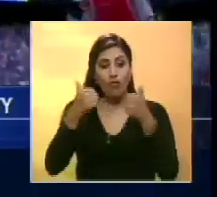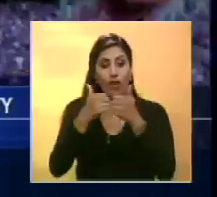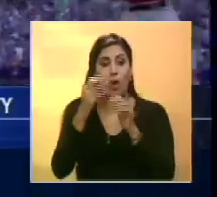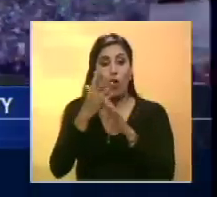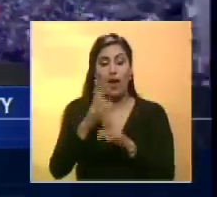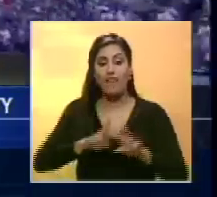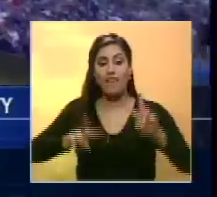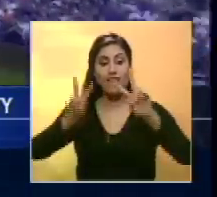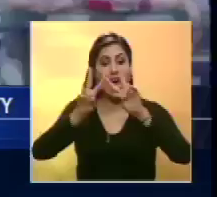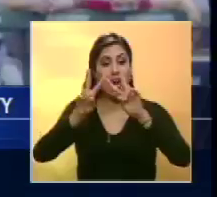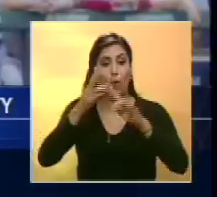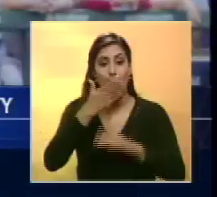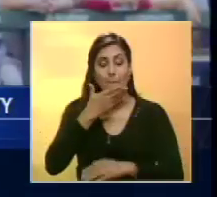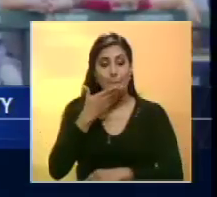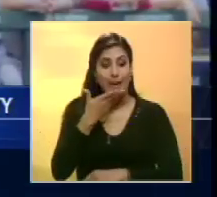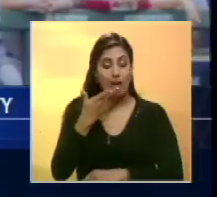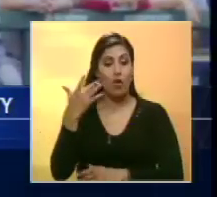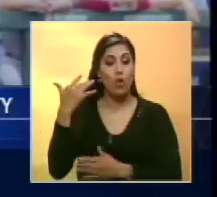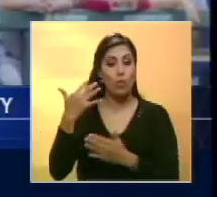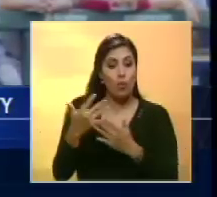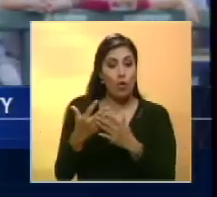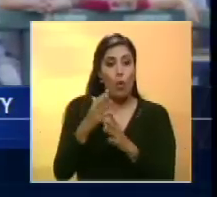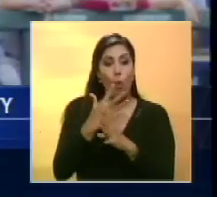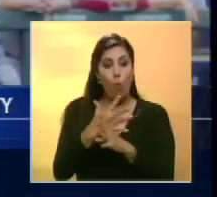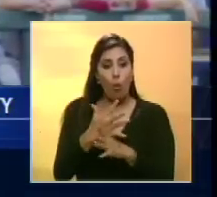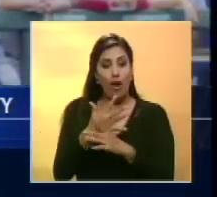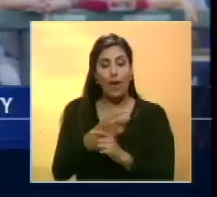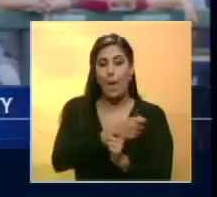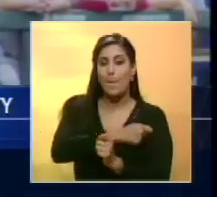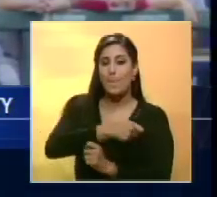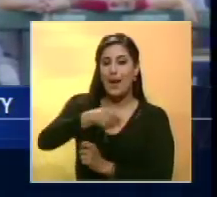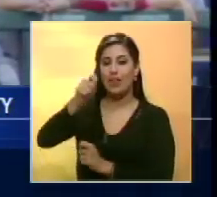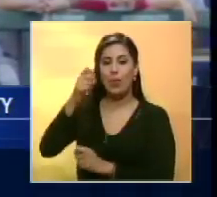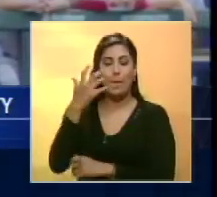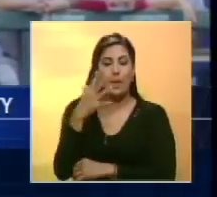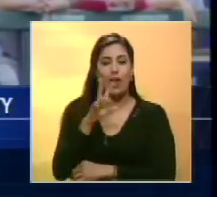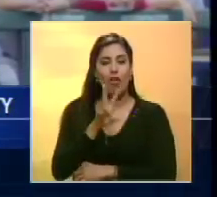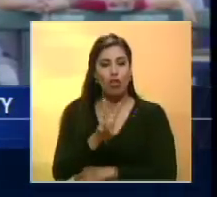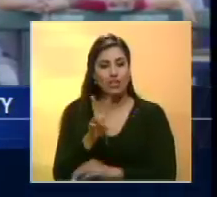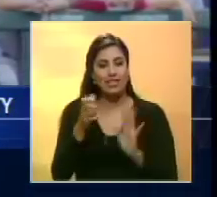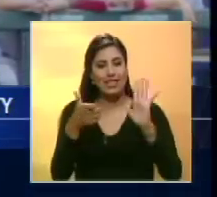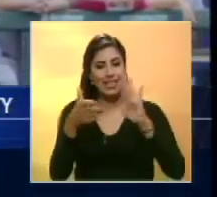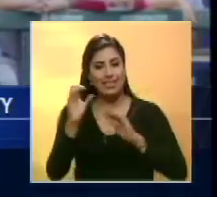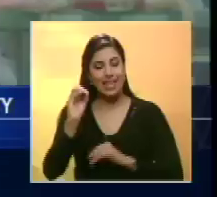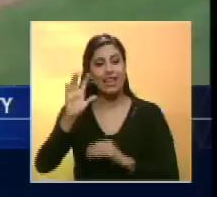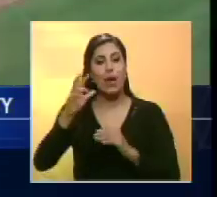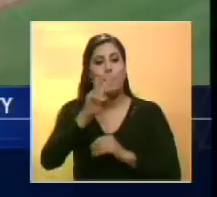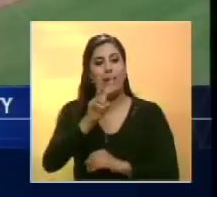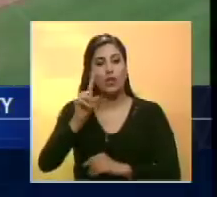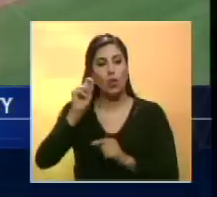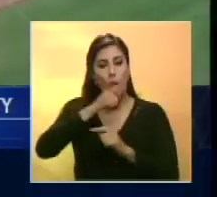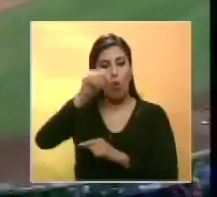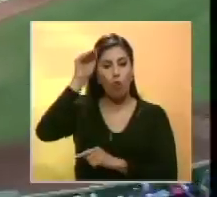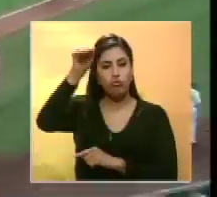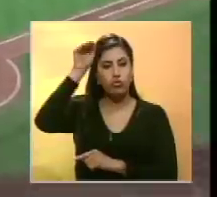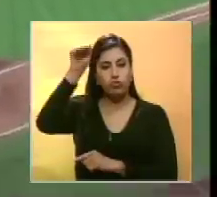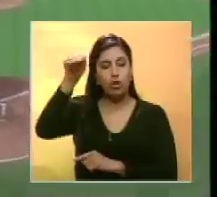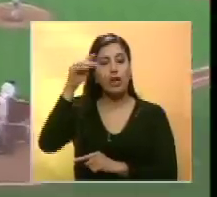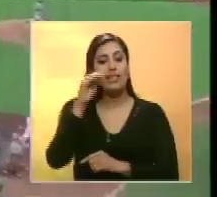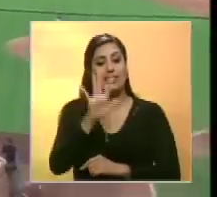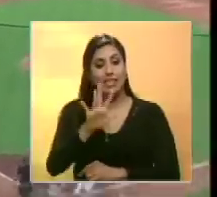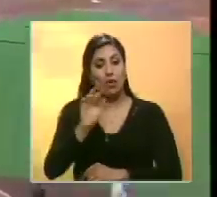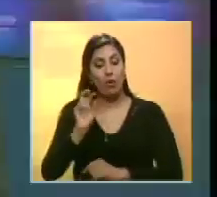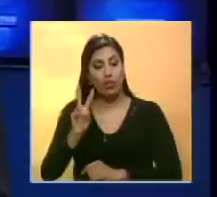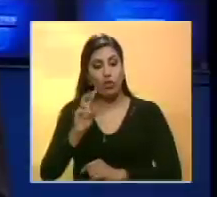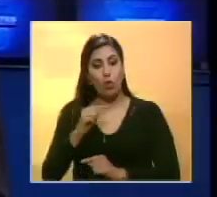jugador más valioso de la Serie Mundial y durante la temporada regular batió para promedio de 260 con 21 jonrones, 70 carreras impulsadas y